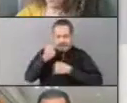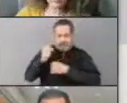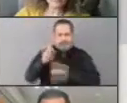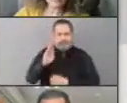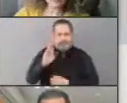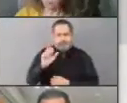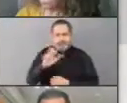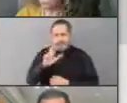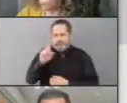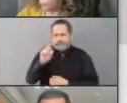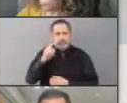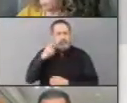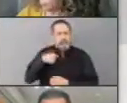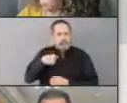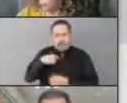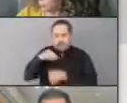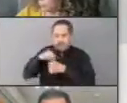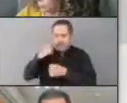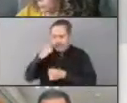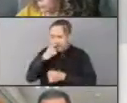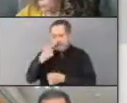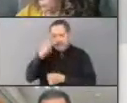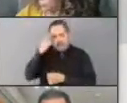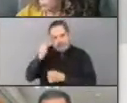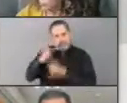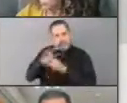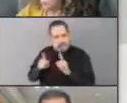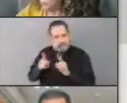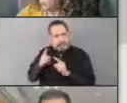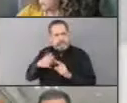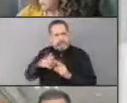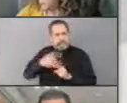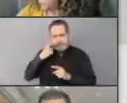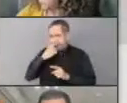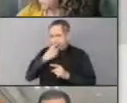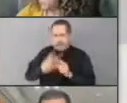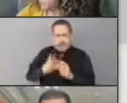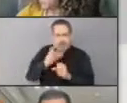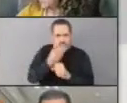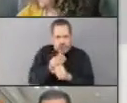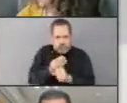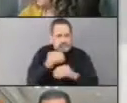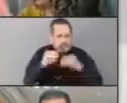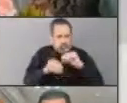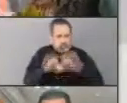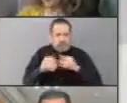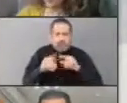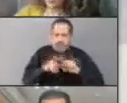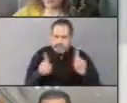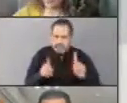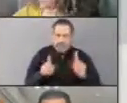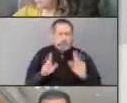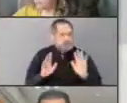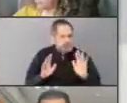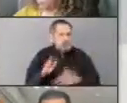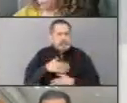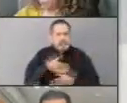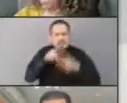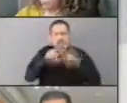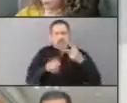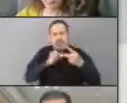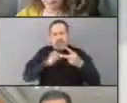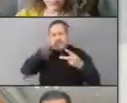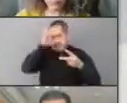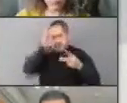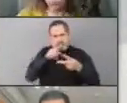voto razonado, como lo hago, lo he hecho en otros asuntos similares a estos, pero estoy de acuerdo con la consulta,